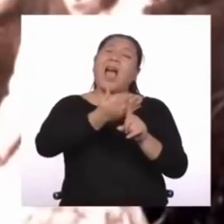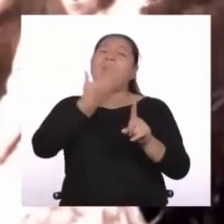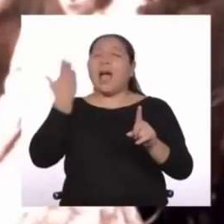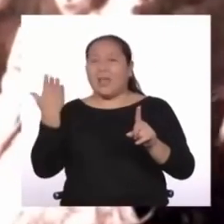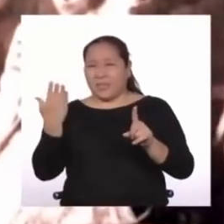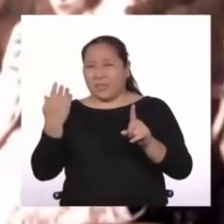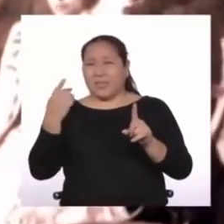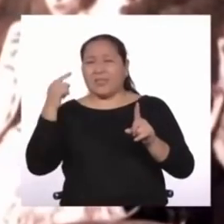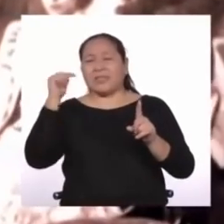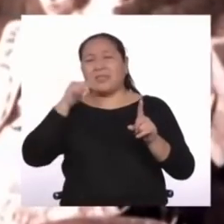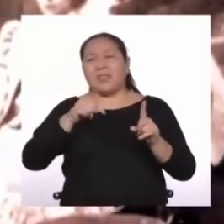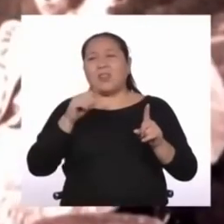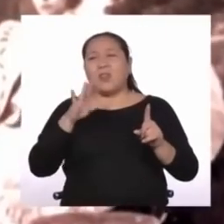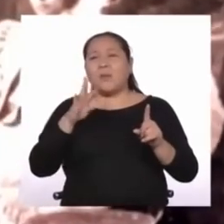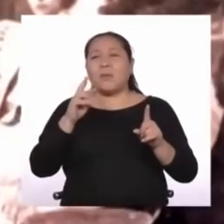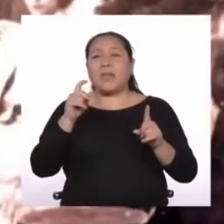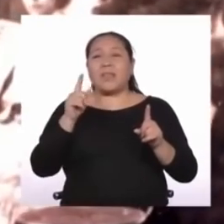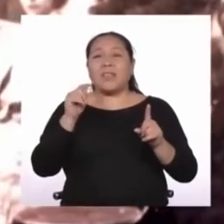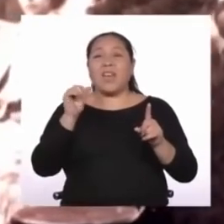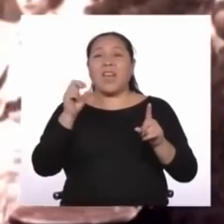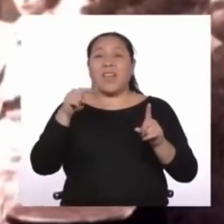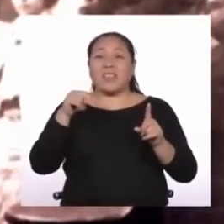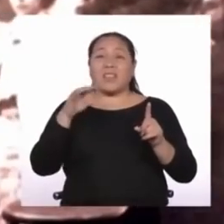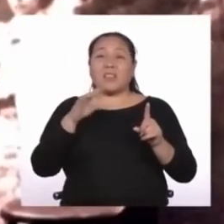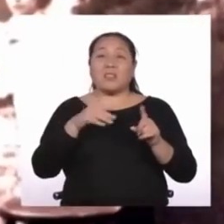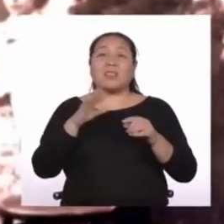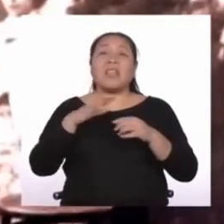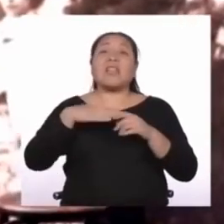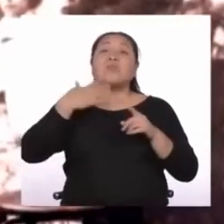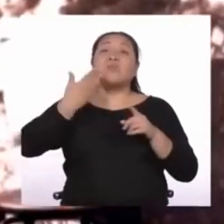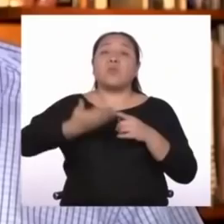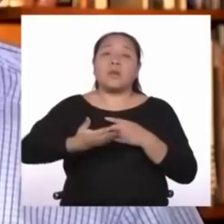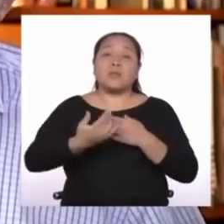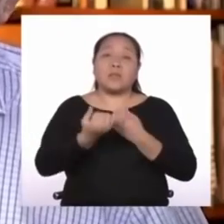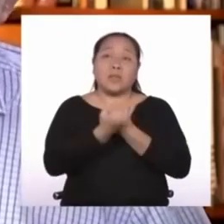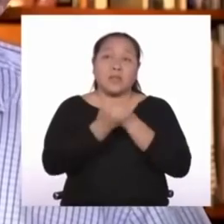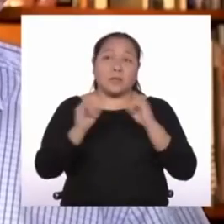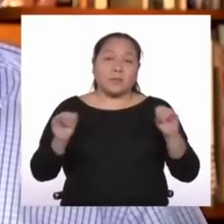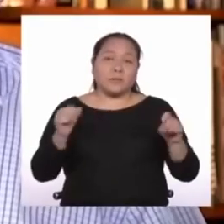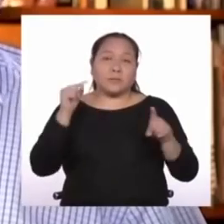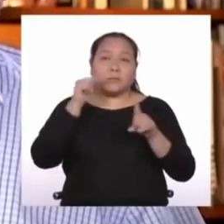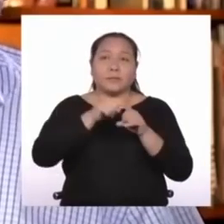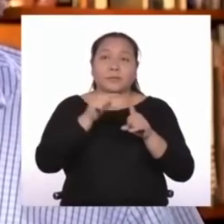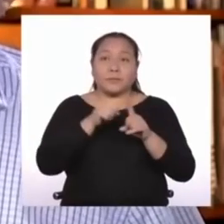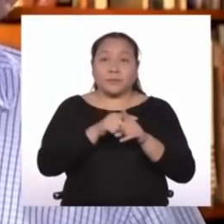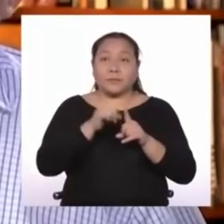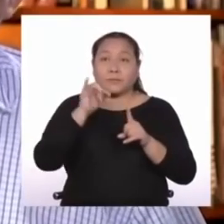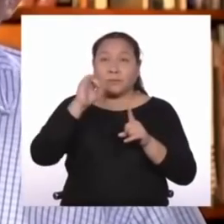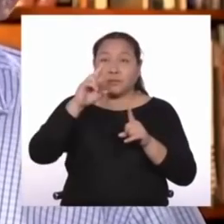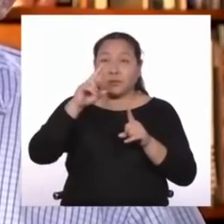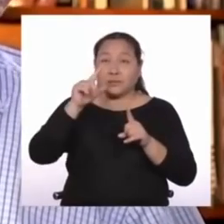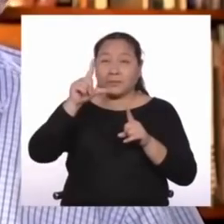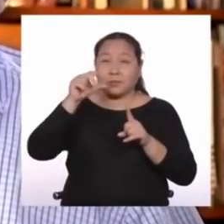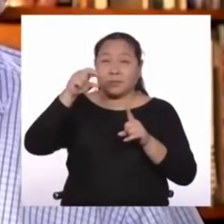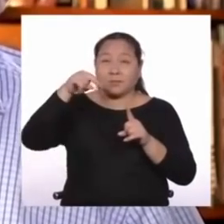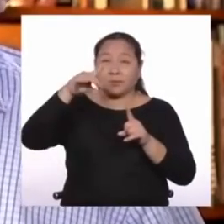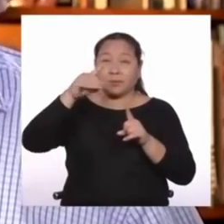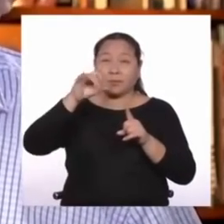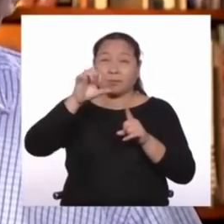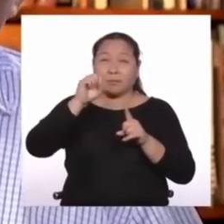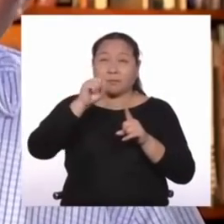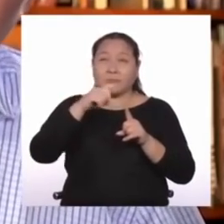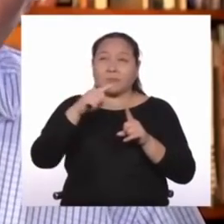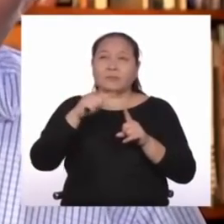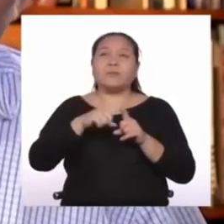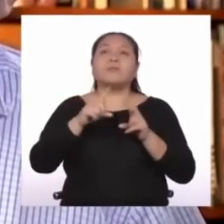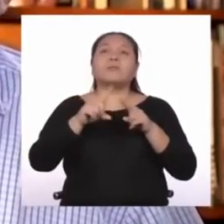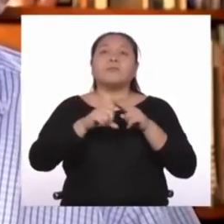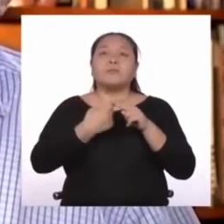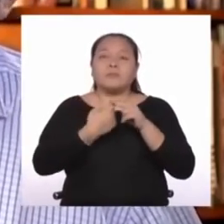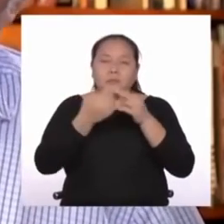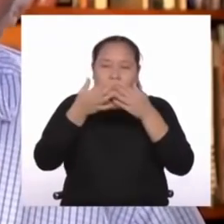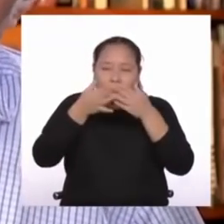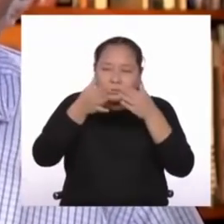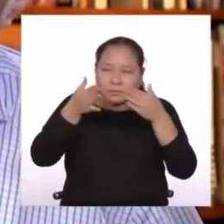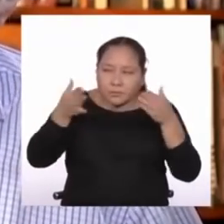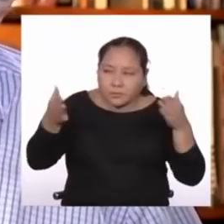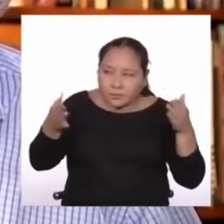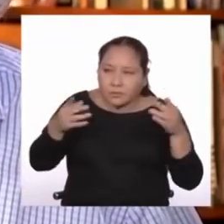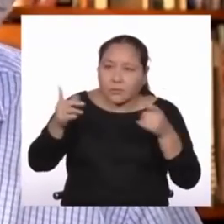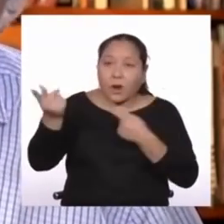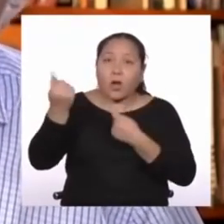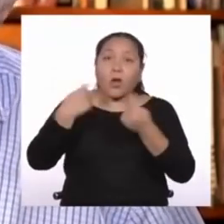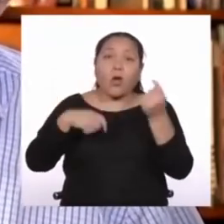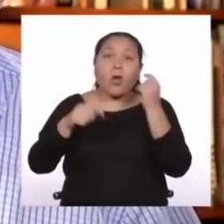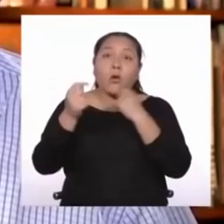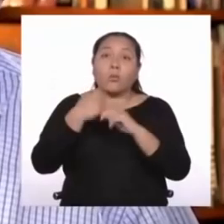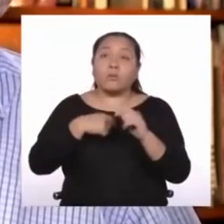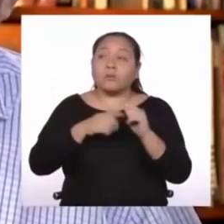independencia, porque responde a una apertura que se da en los Borbones de empezar a abrir el comercio con